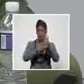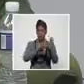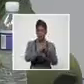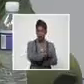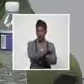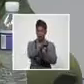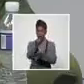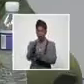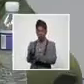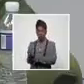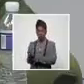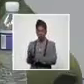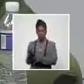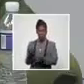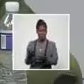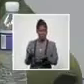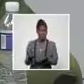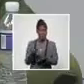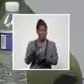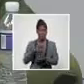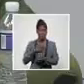supuestamente restrictivas